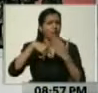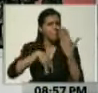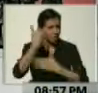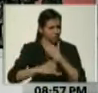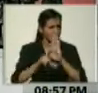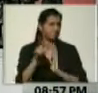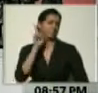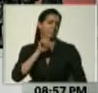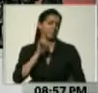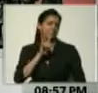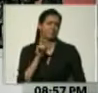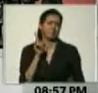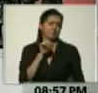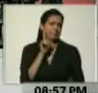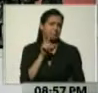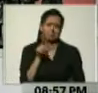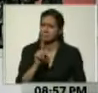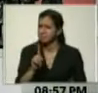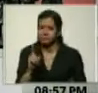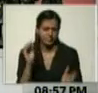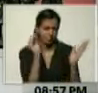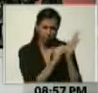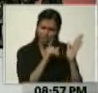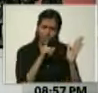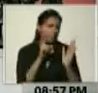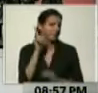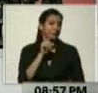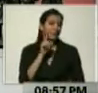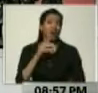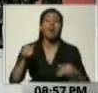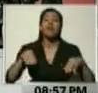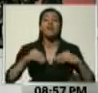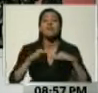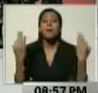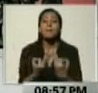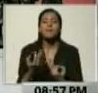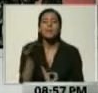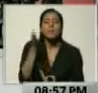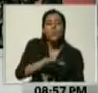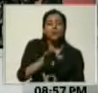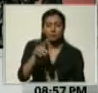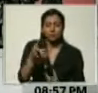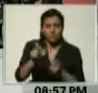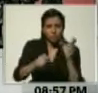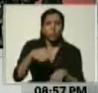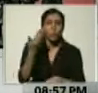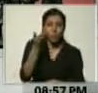aquí lo anotaron ustedes. Familiares de las víctimas de los sucesos de febrero de 2014.